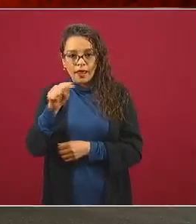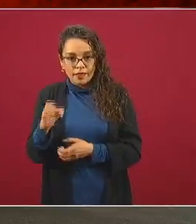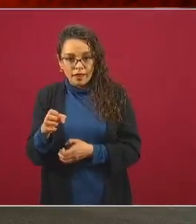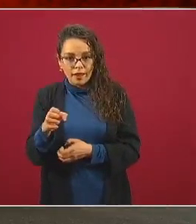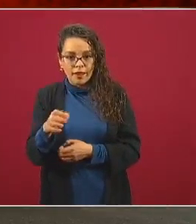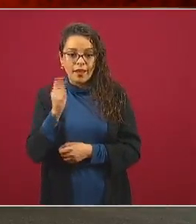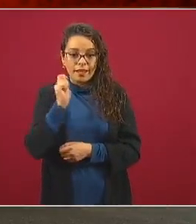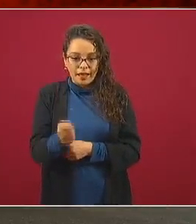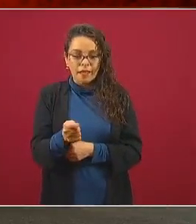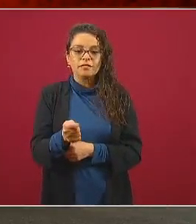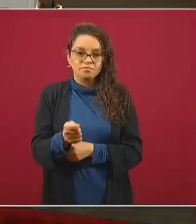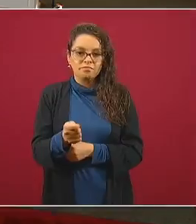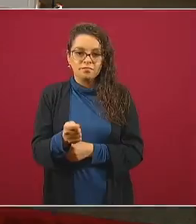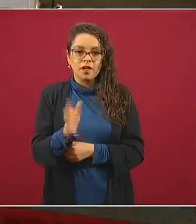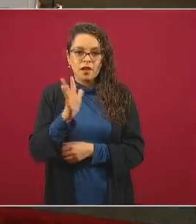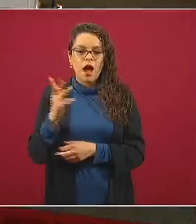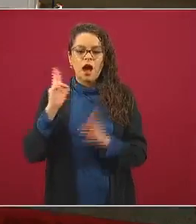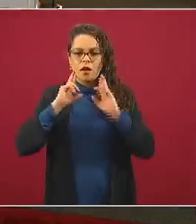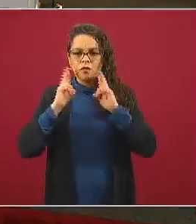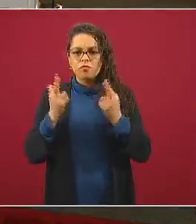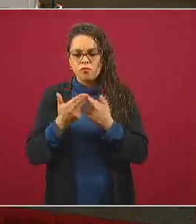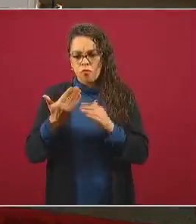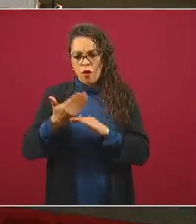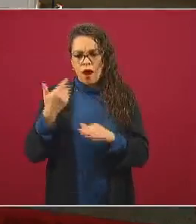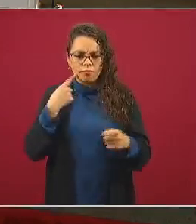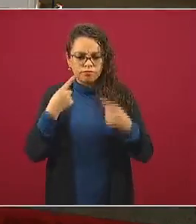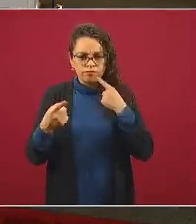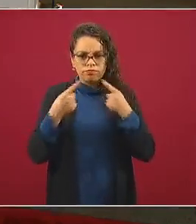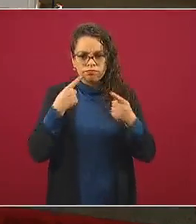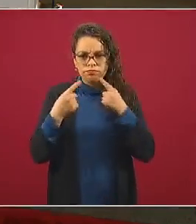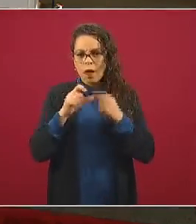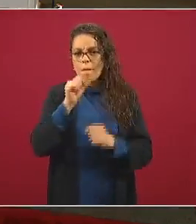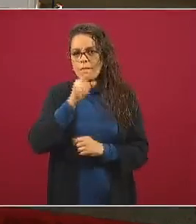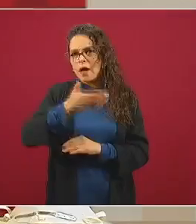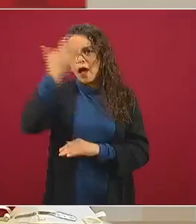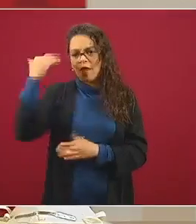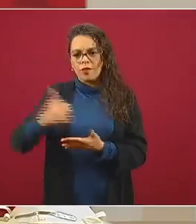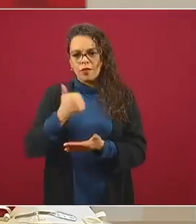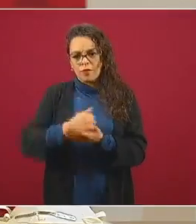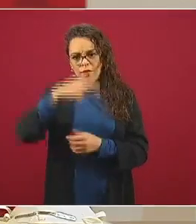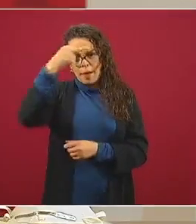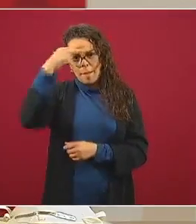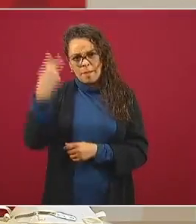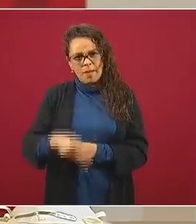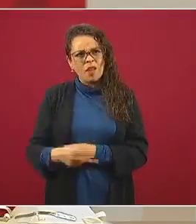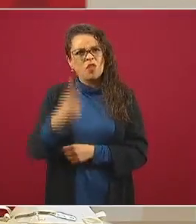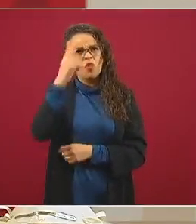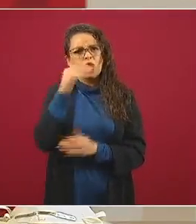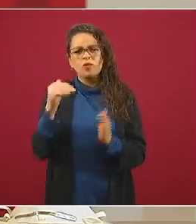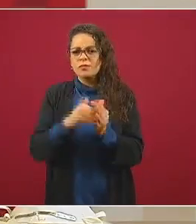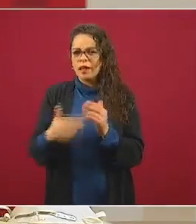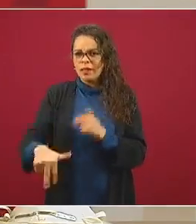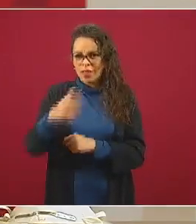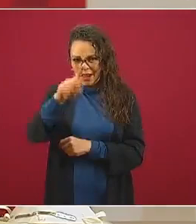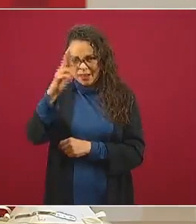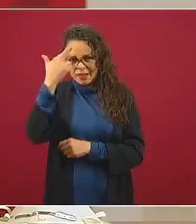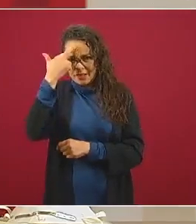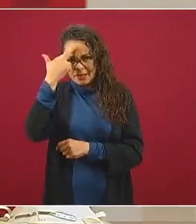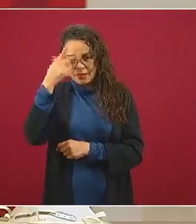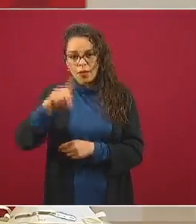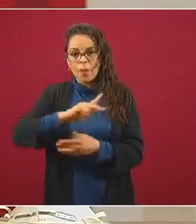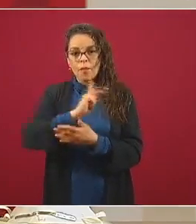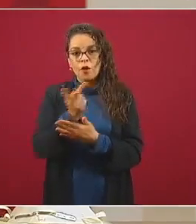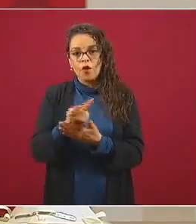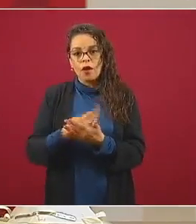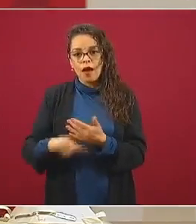con todos los prestadores, tal como lo hicimos cuando estaba yo en la Ciudad de México. Ustedes recordarán que en el 2013 hicimos el programa